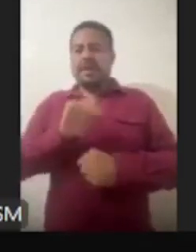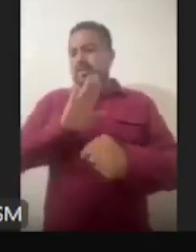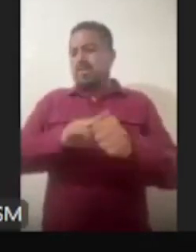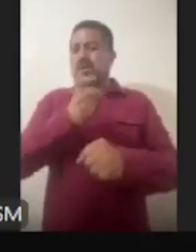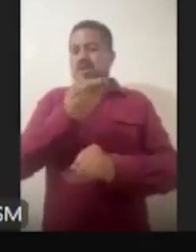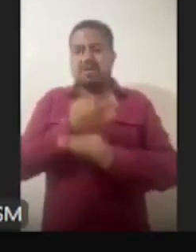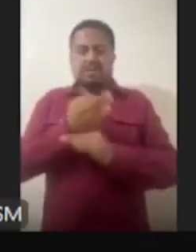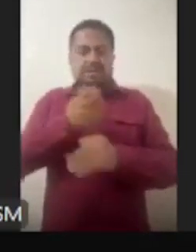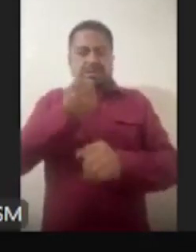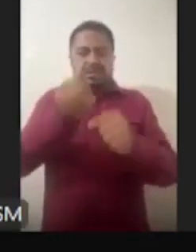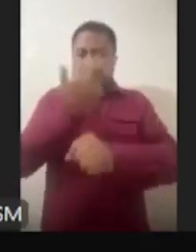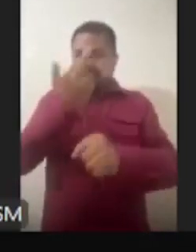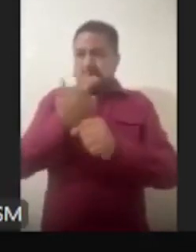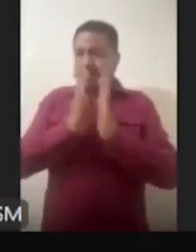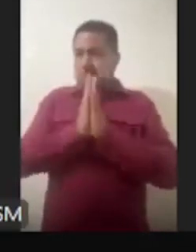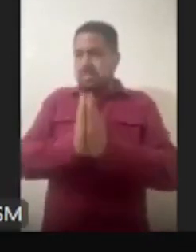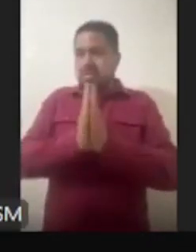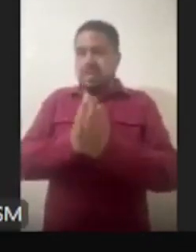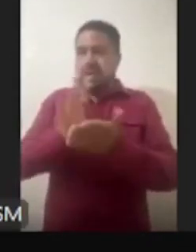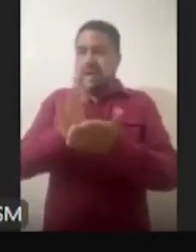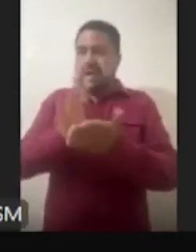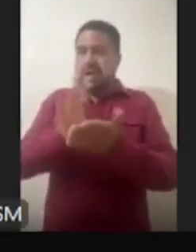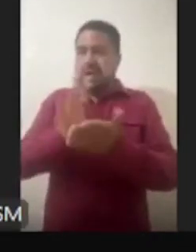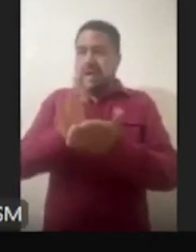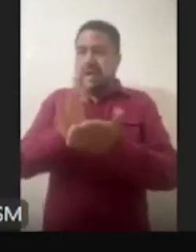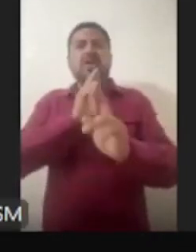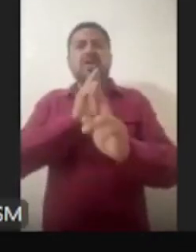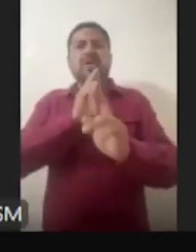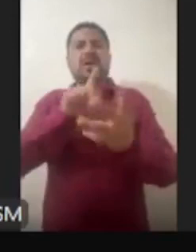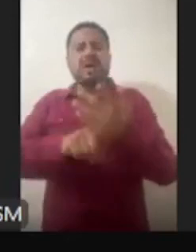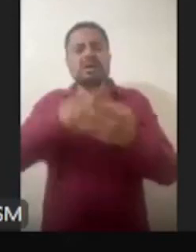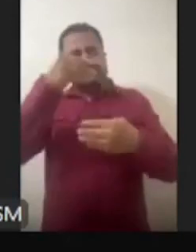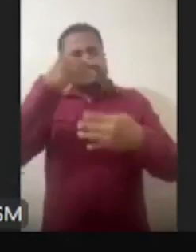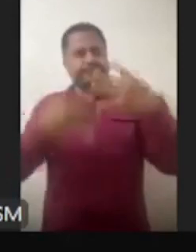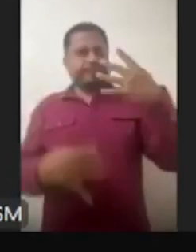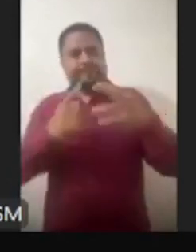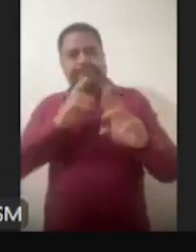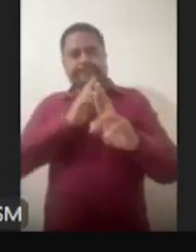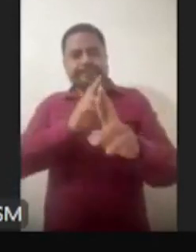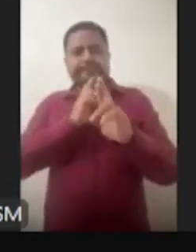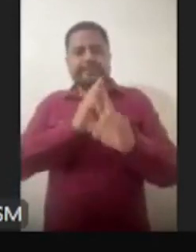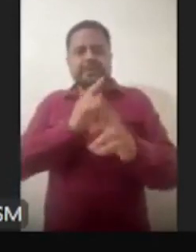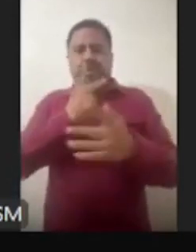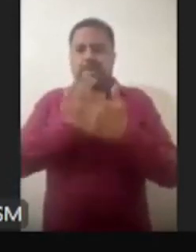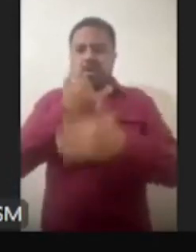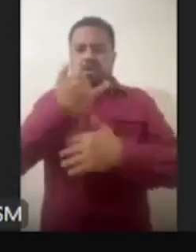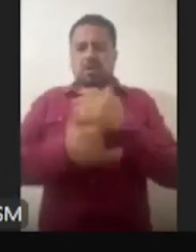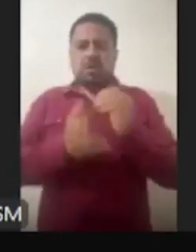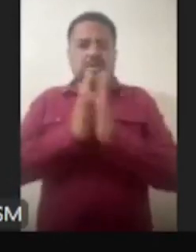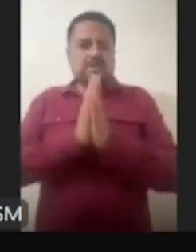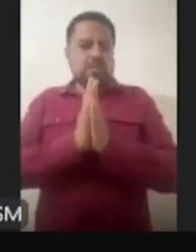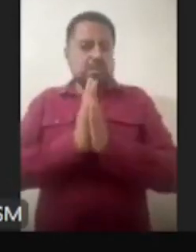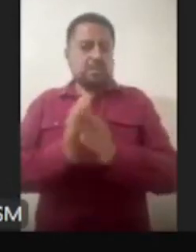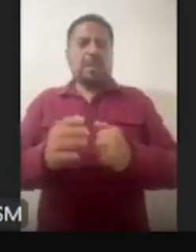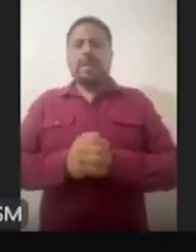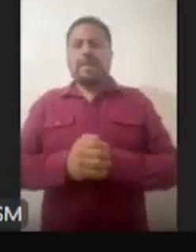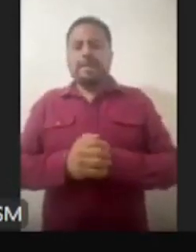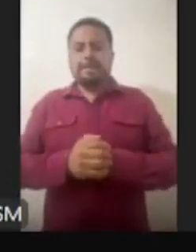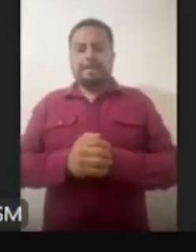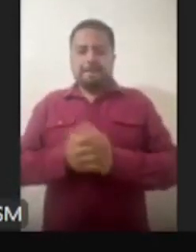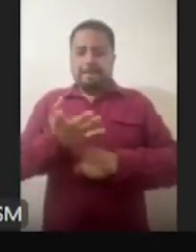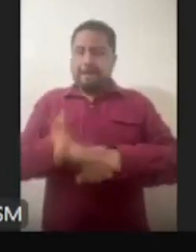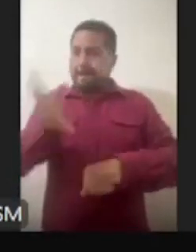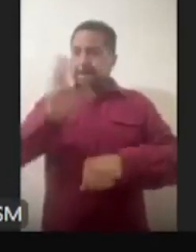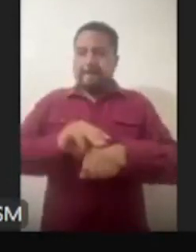secretario, nos apoye con la cuenta y los puntos resolutivos del proyecto que nos ocupa. Con su autorización, magistrada